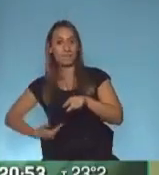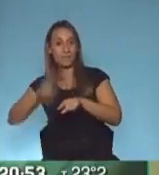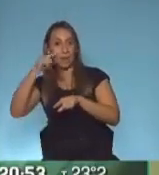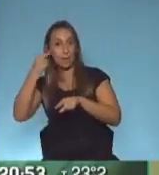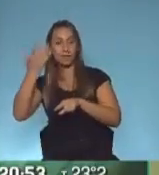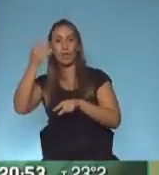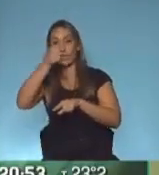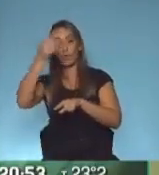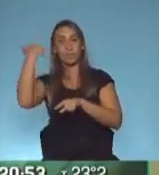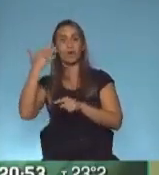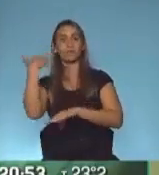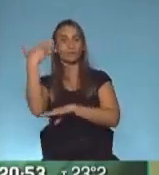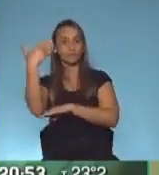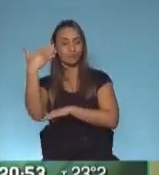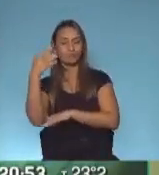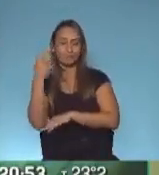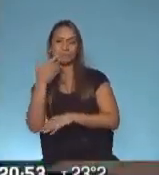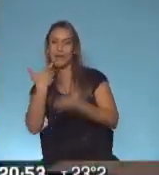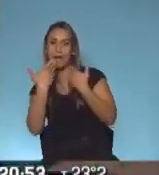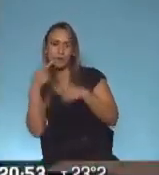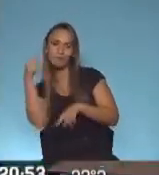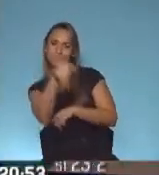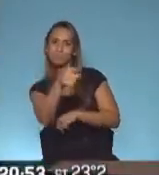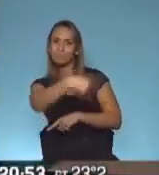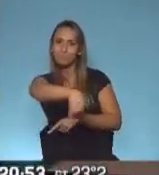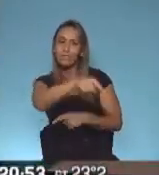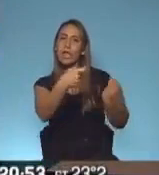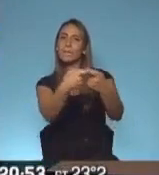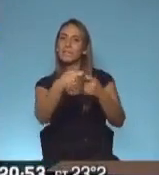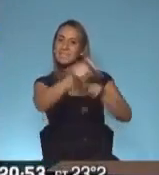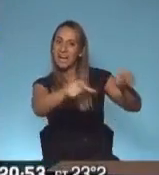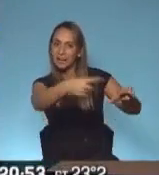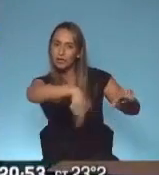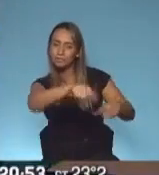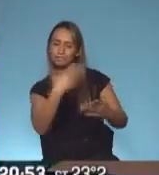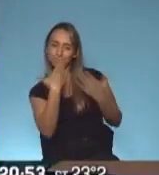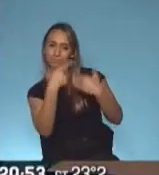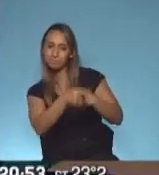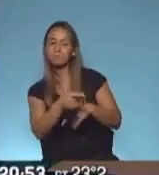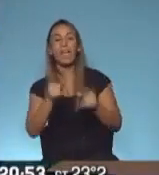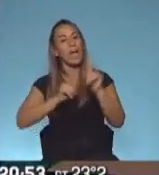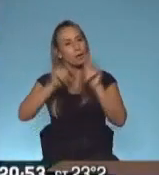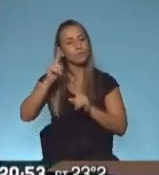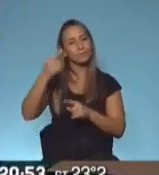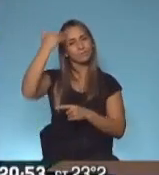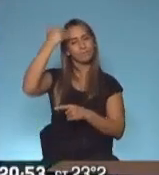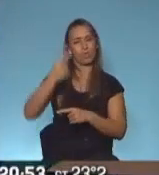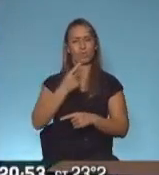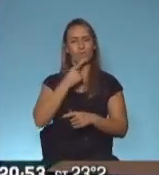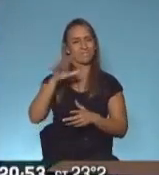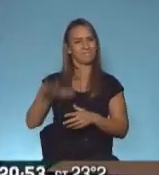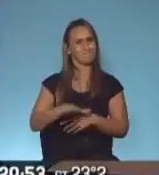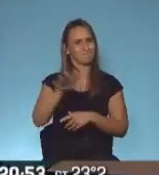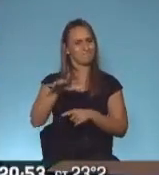cuando apuntó a los empresarios, rápidamente quedó una duda, no sé si instalada de forma adrede, a quién se